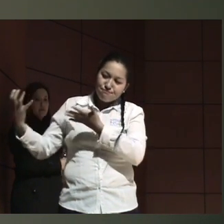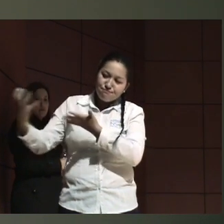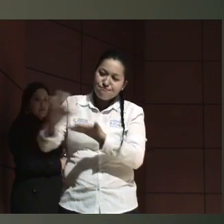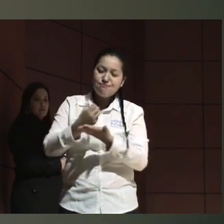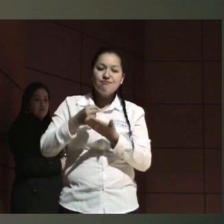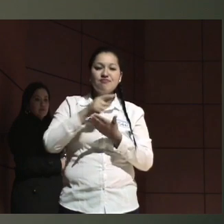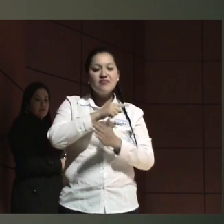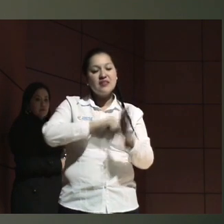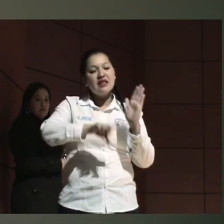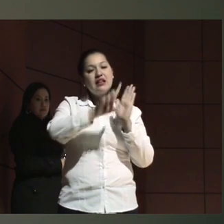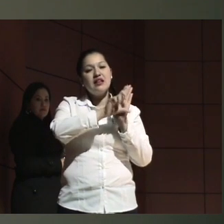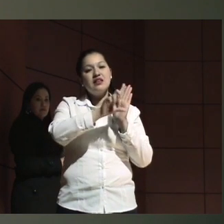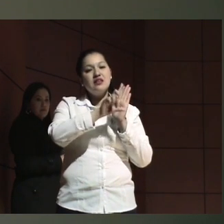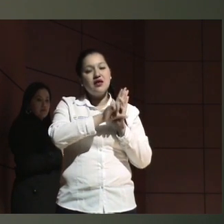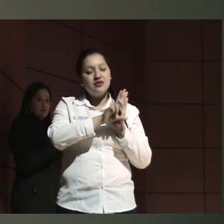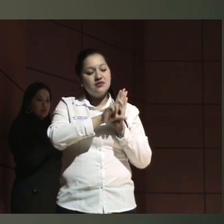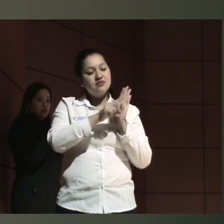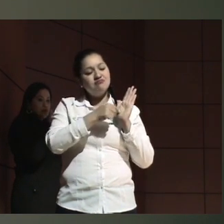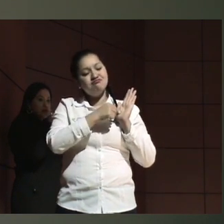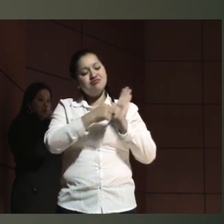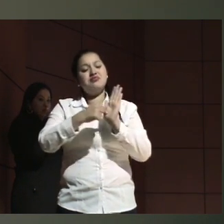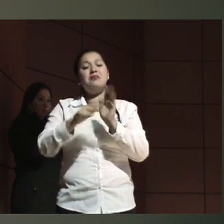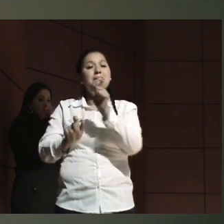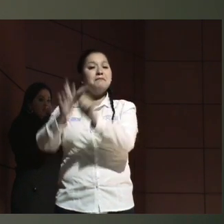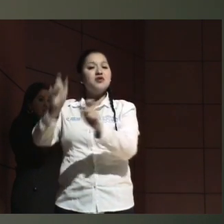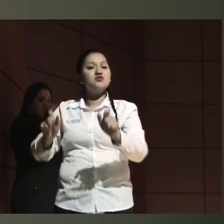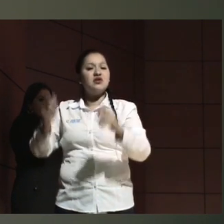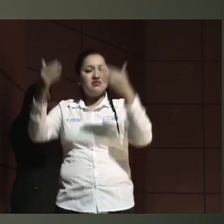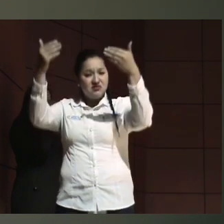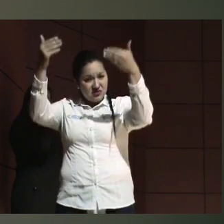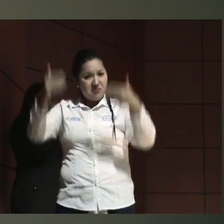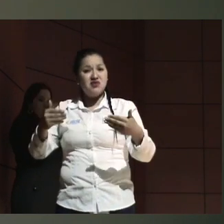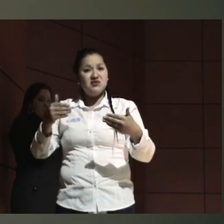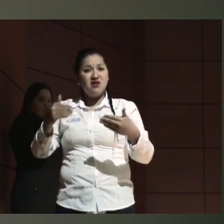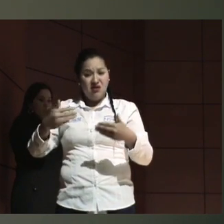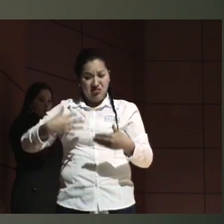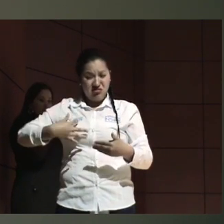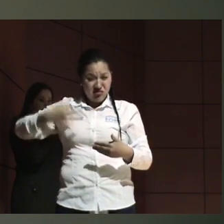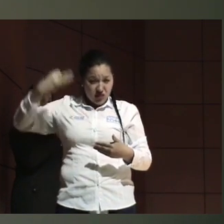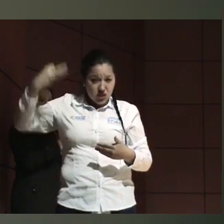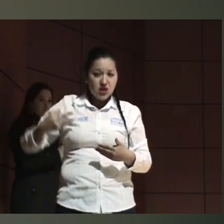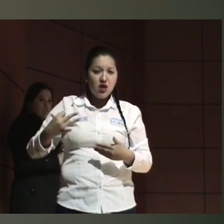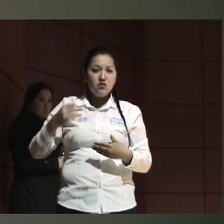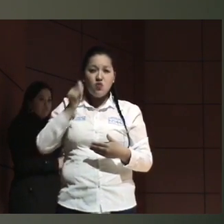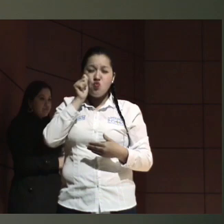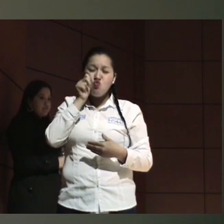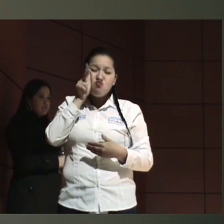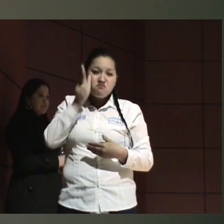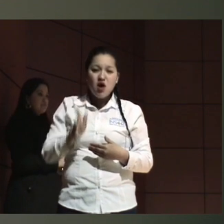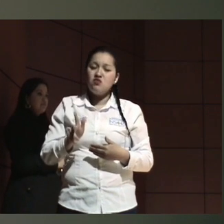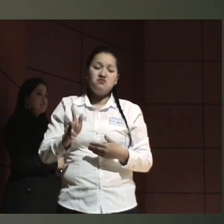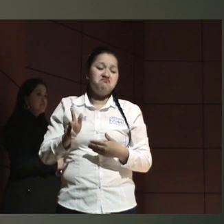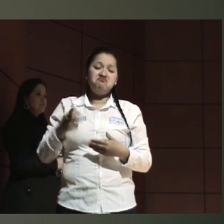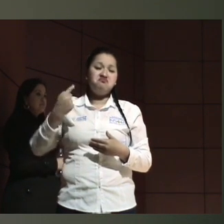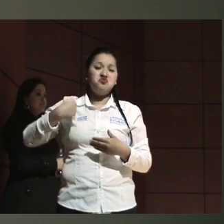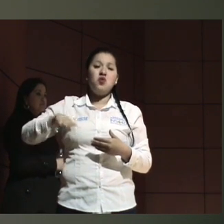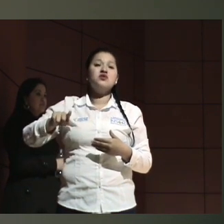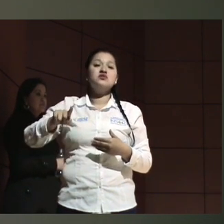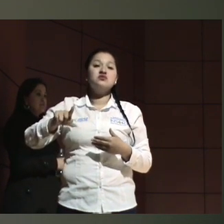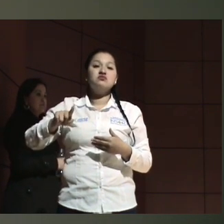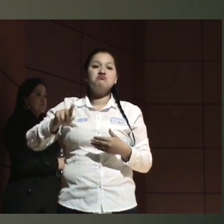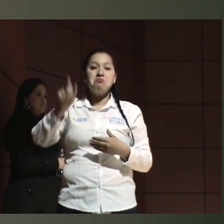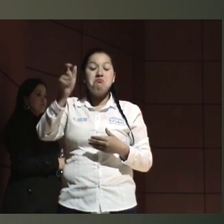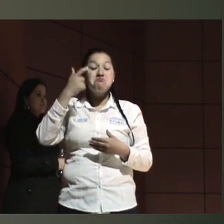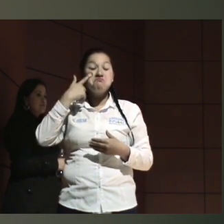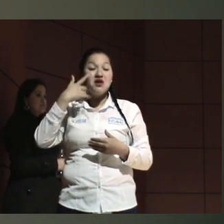con discapacidad de una manera totalmente lesiva a su dignidad como persona lo cual conllevó a que la corte constitucional